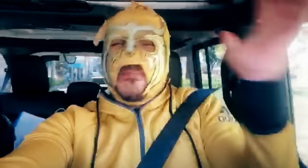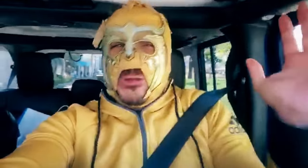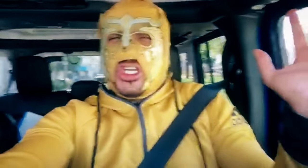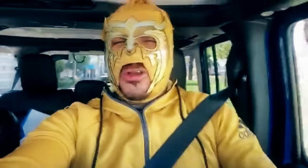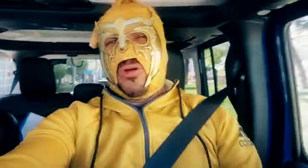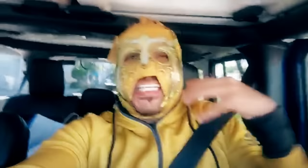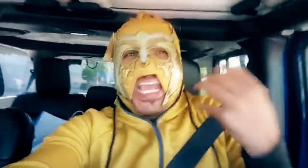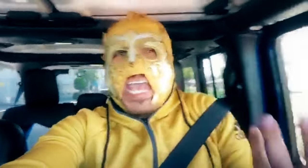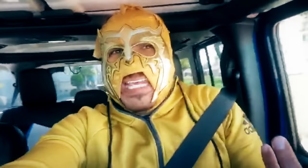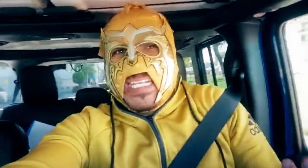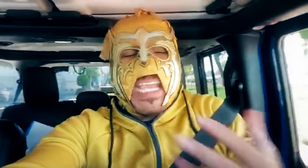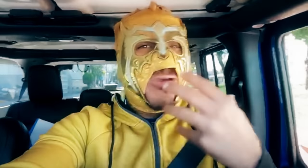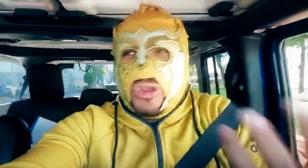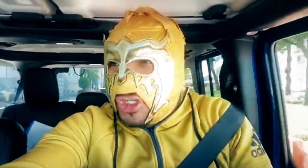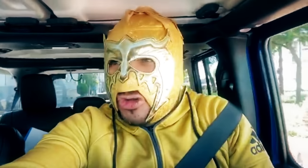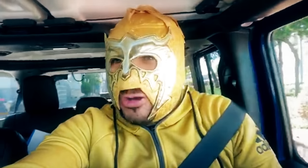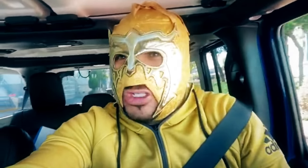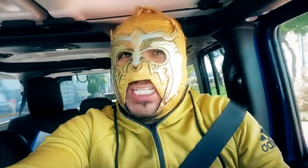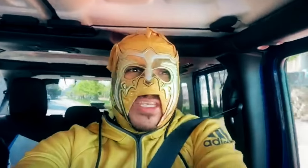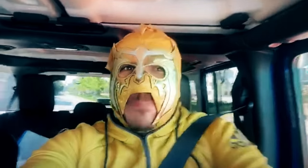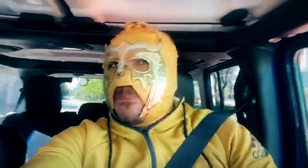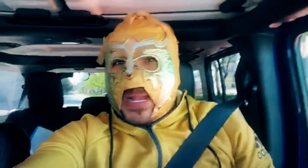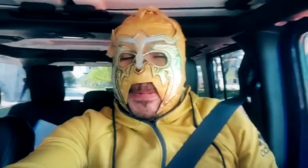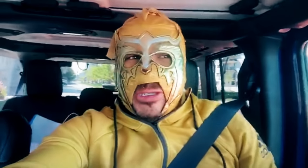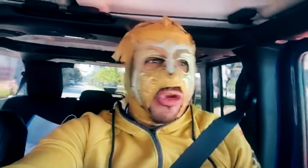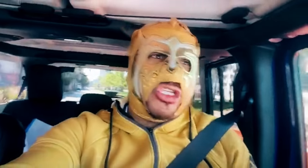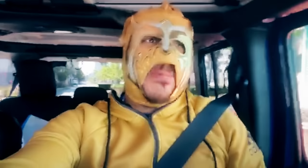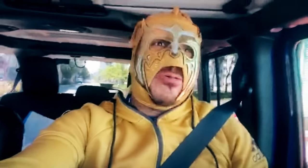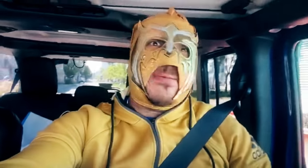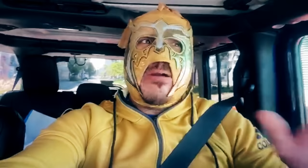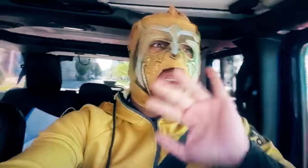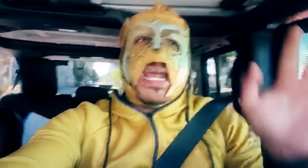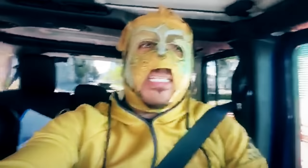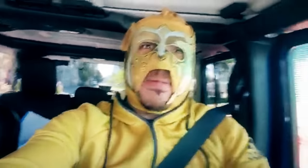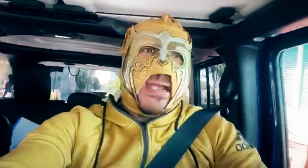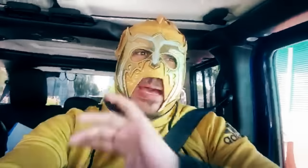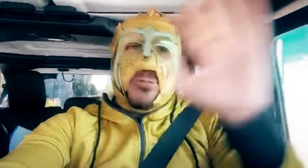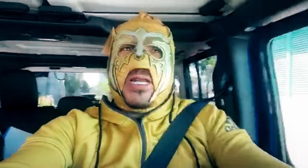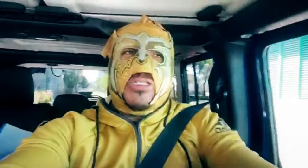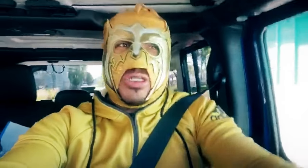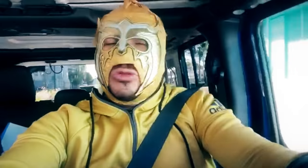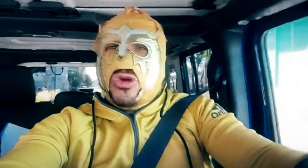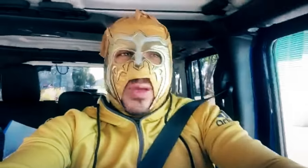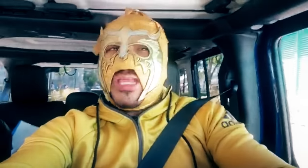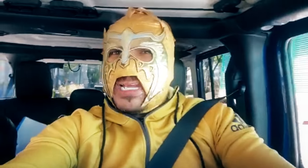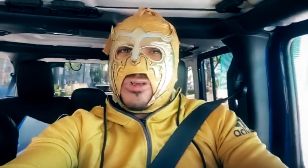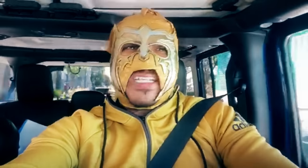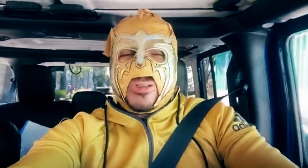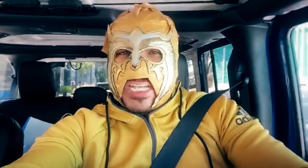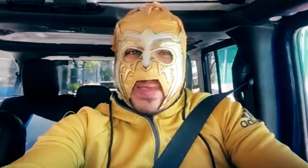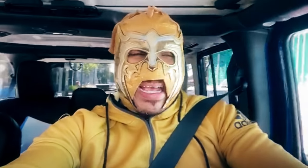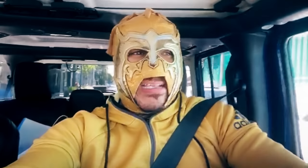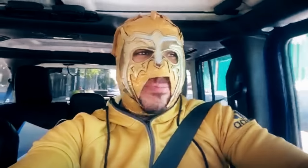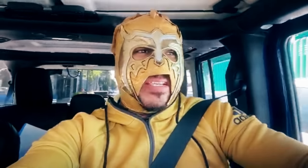ya había un chingo. Sí hay un chingo de cosas. Sí hay papel de baño, no se va a agotar y se va a acabar por el resto del mundo. No, güey, todas las